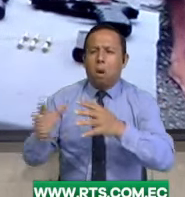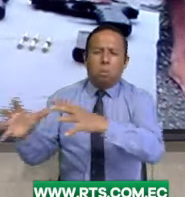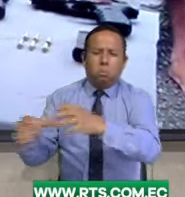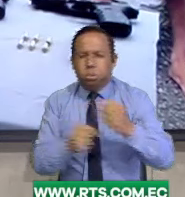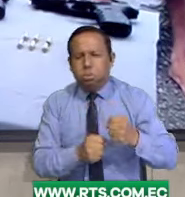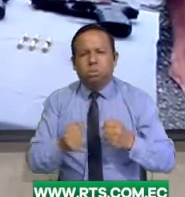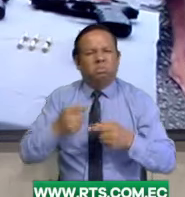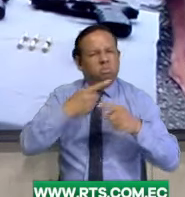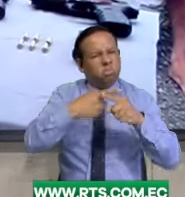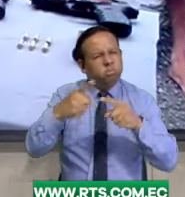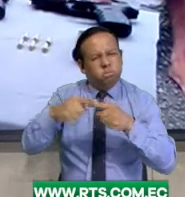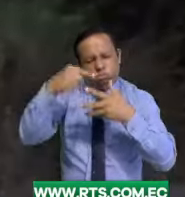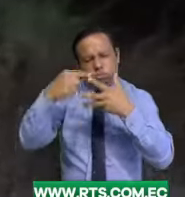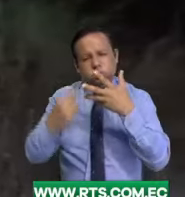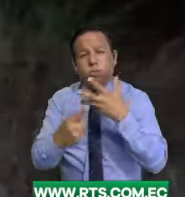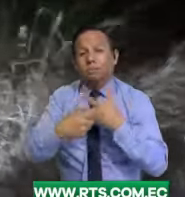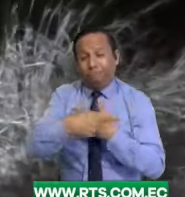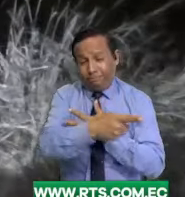delitos.